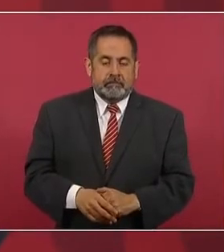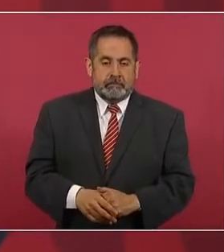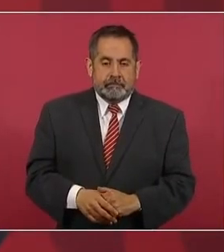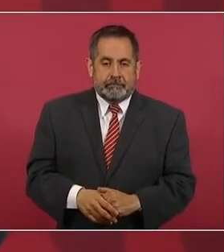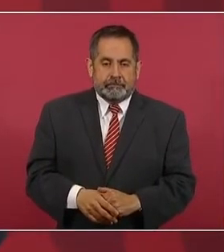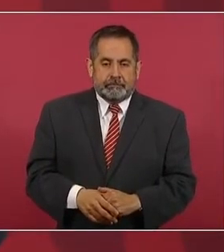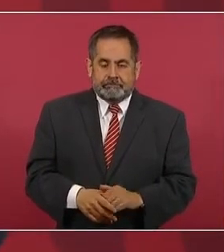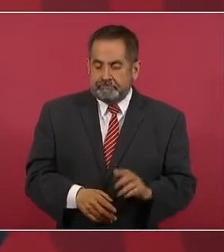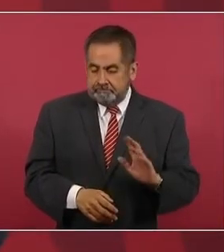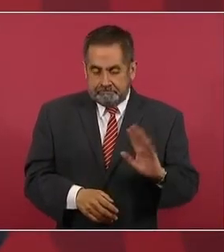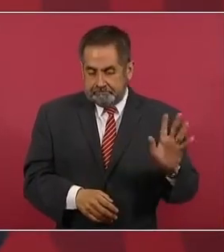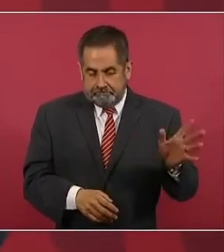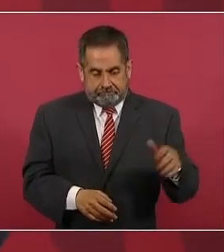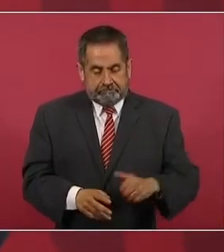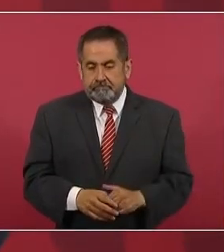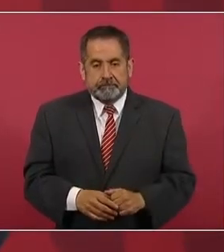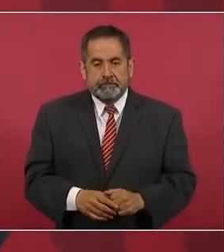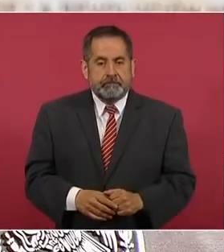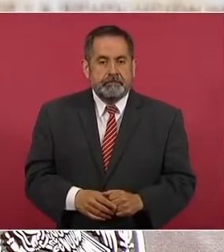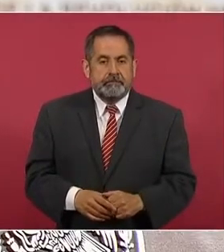no estoy seguro,